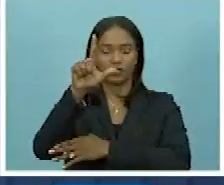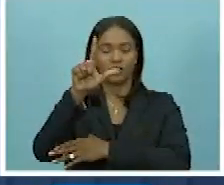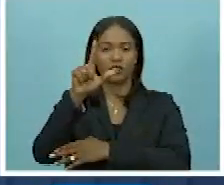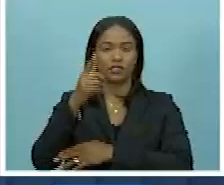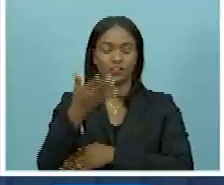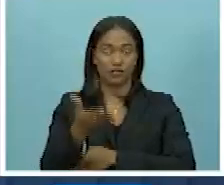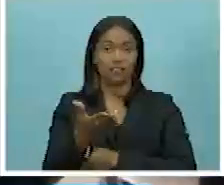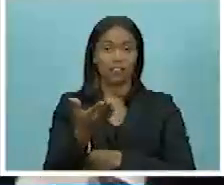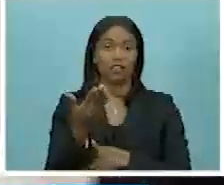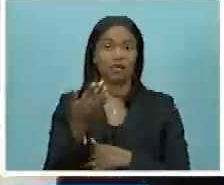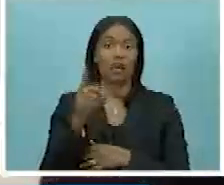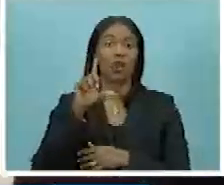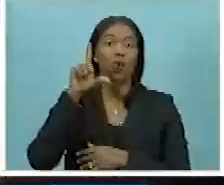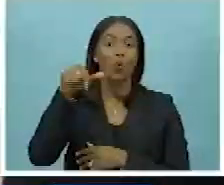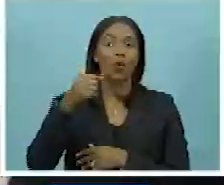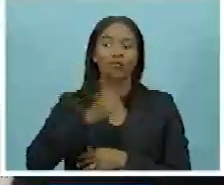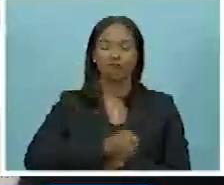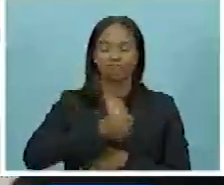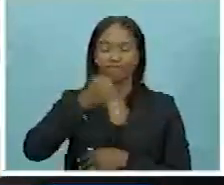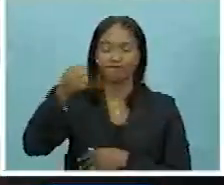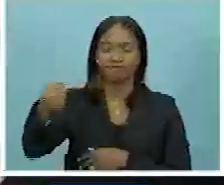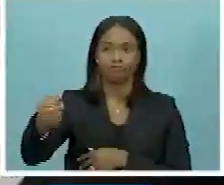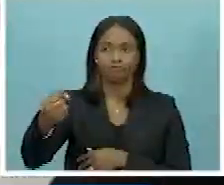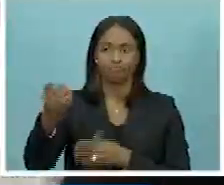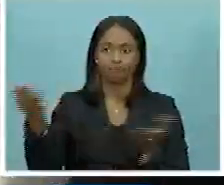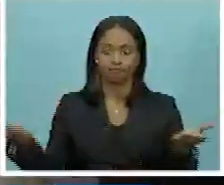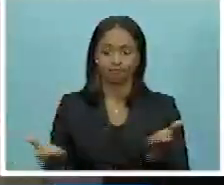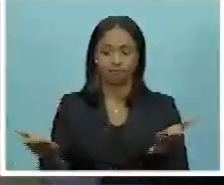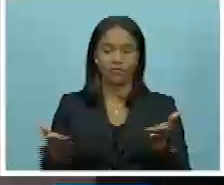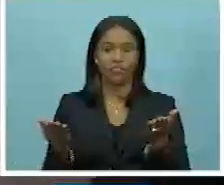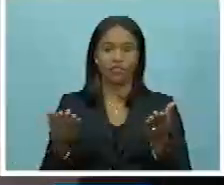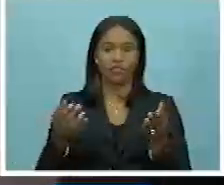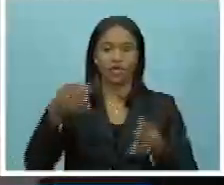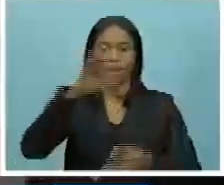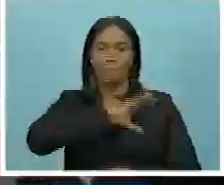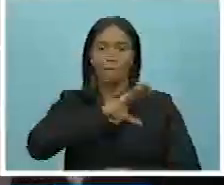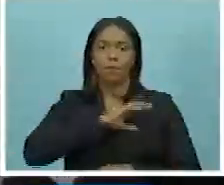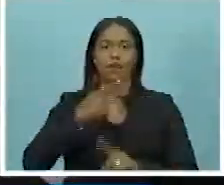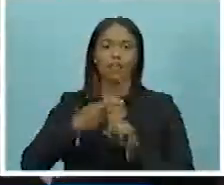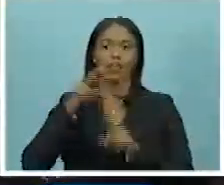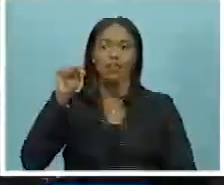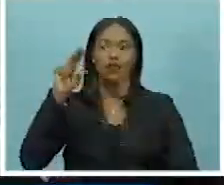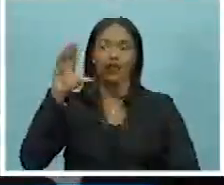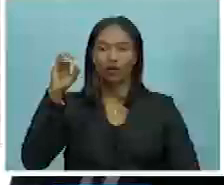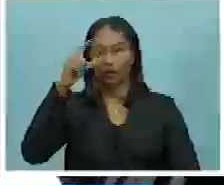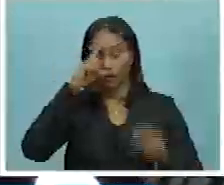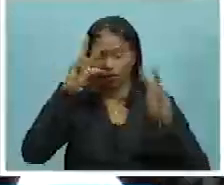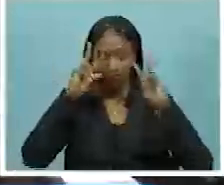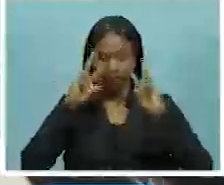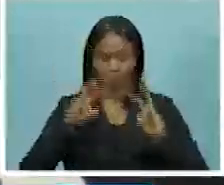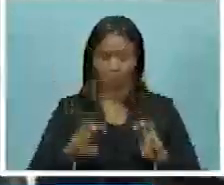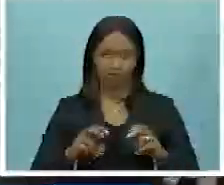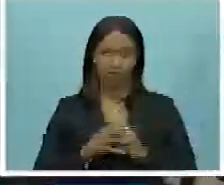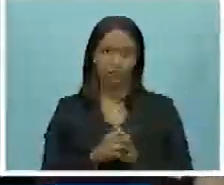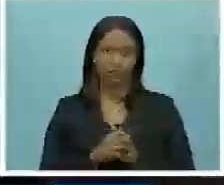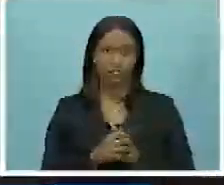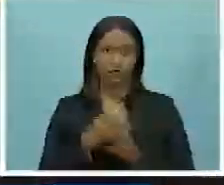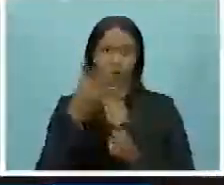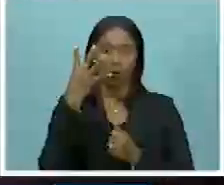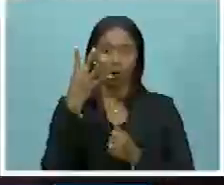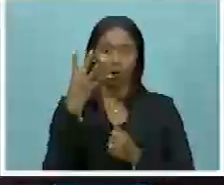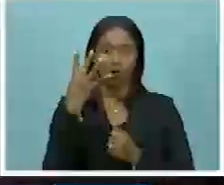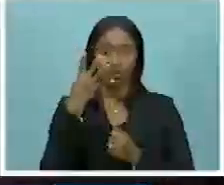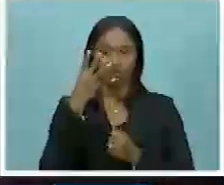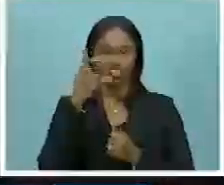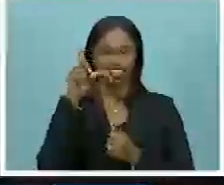de los Locutores y luego fue trasladado a este destacamento en Naco para fines de investigación. Cuatro Dedos habría lanzado